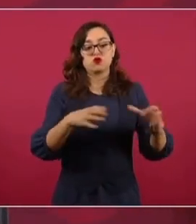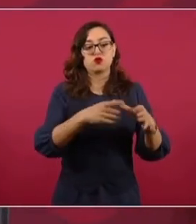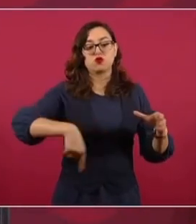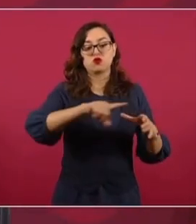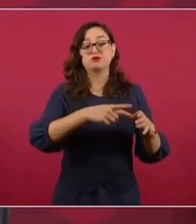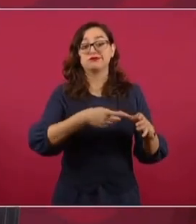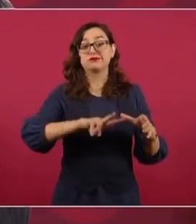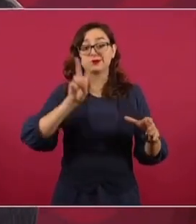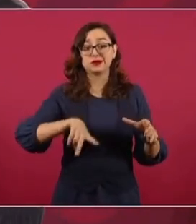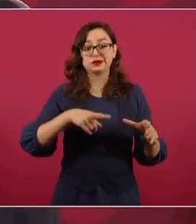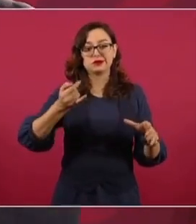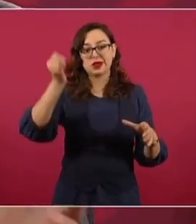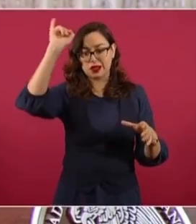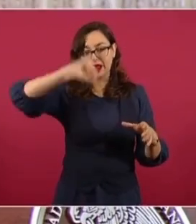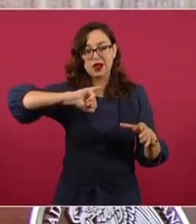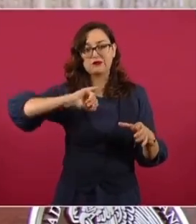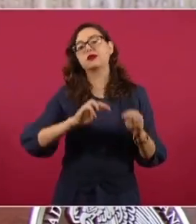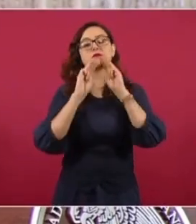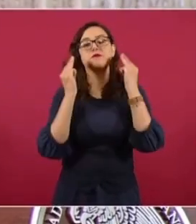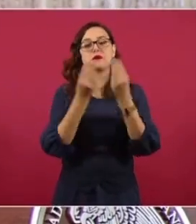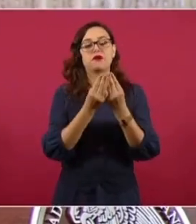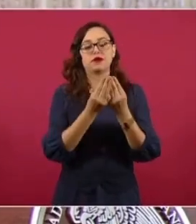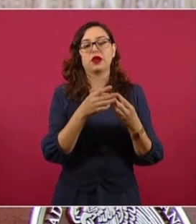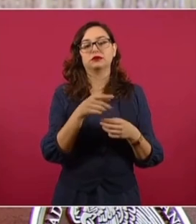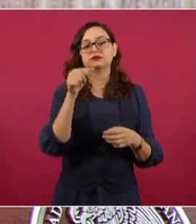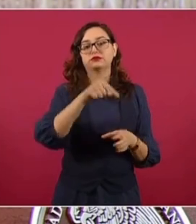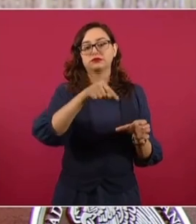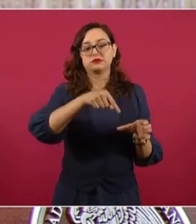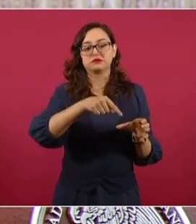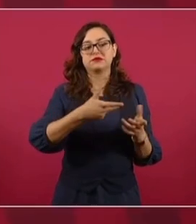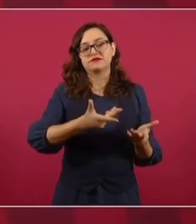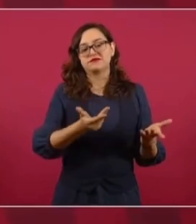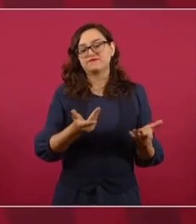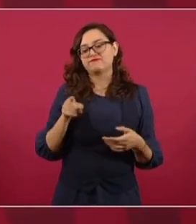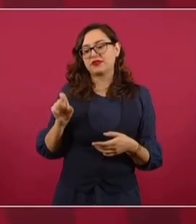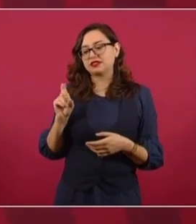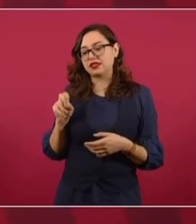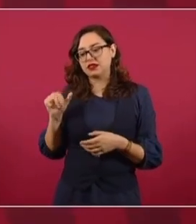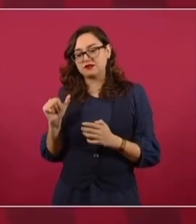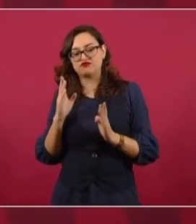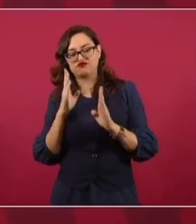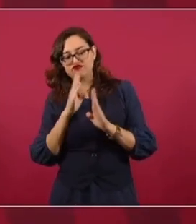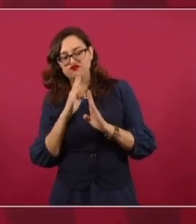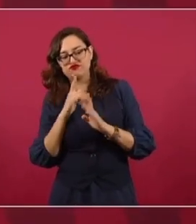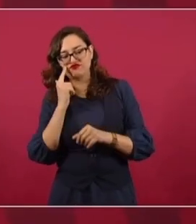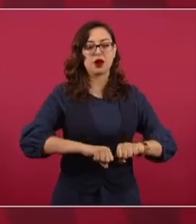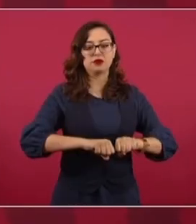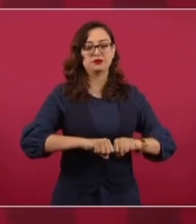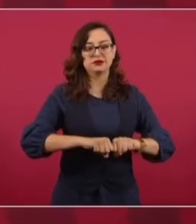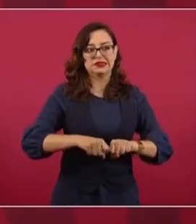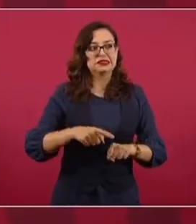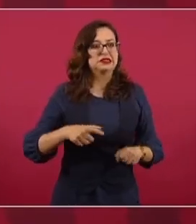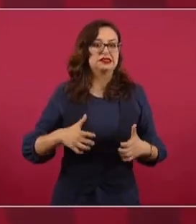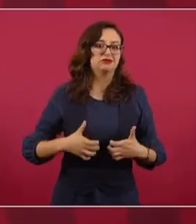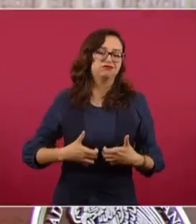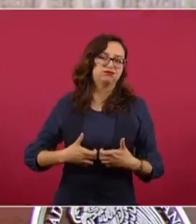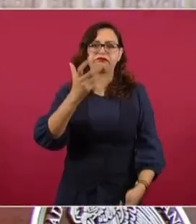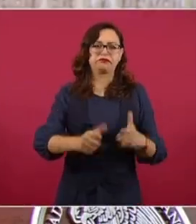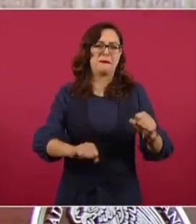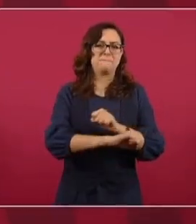sí jefes de grupos, porque hubo esa reacción muy